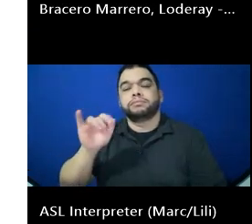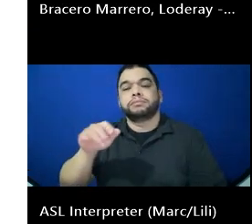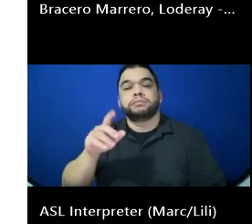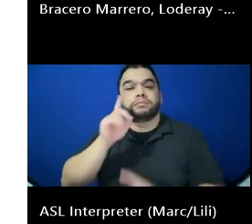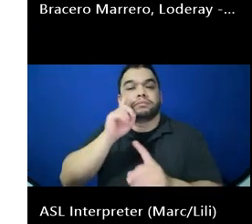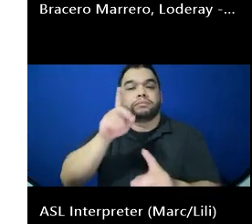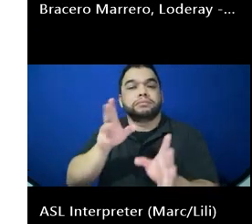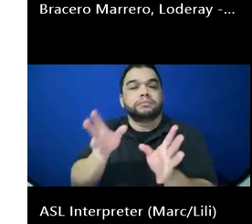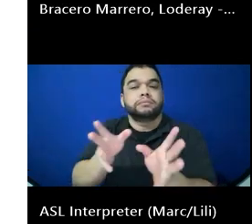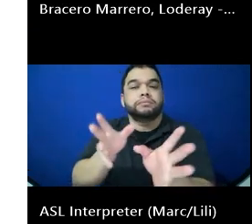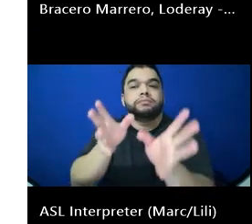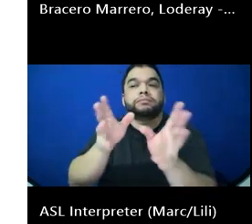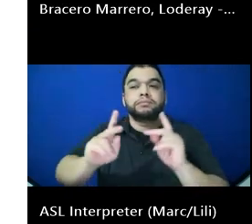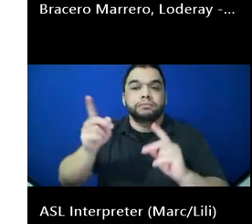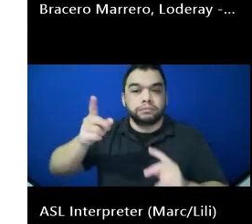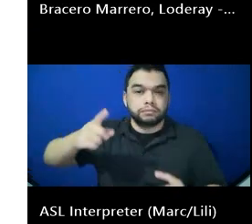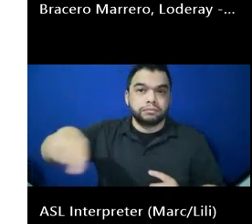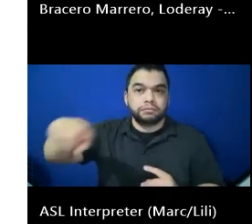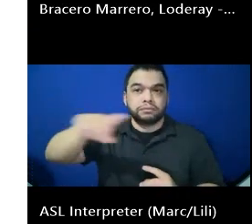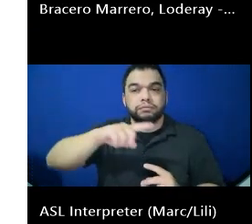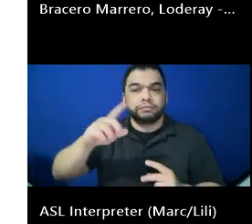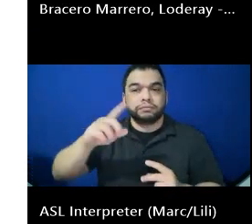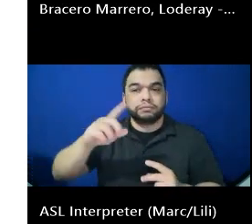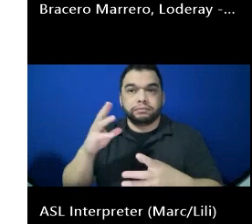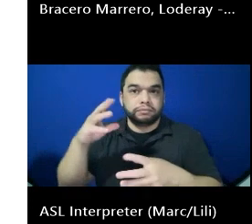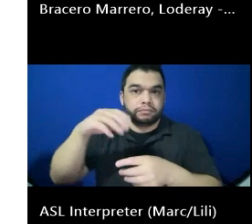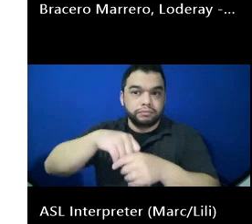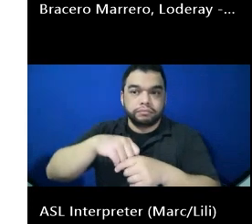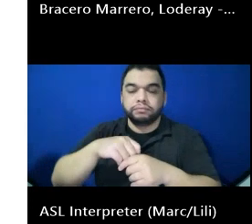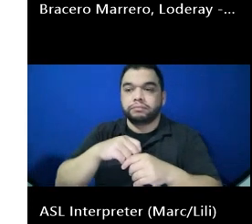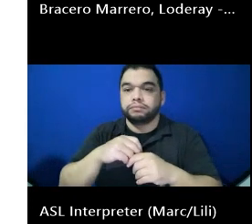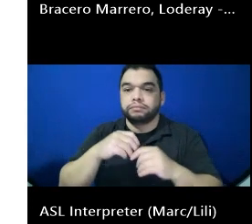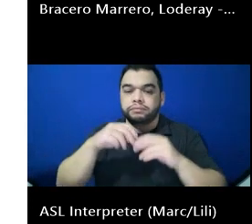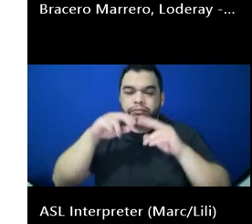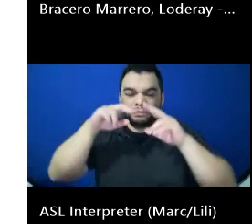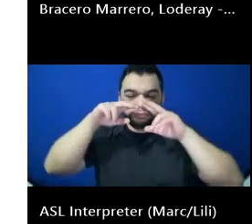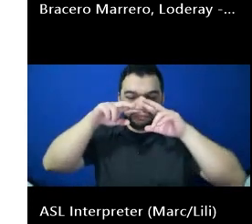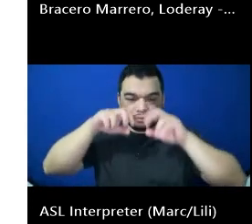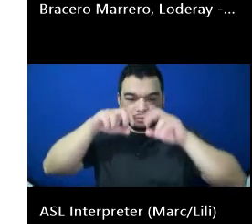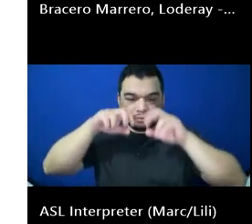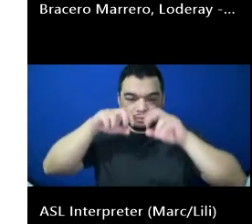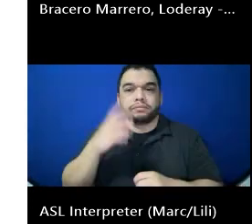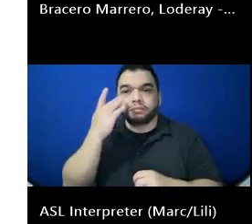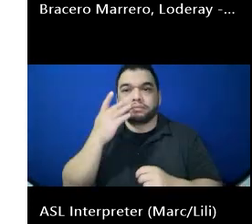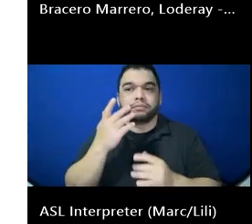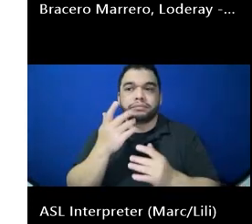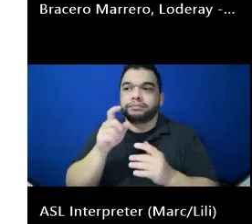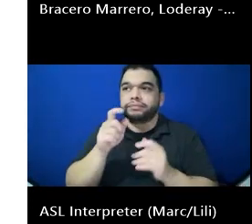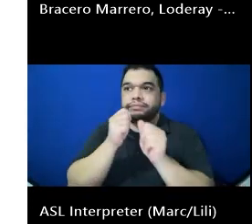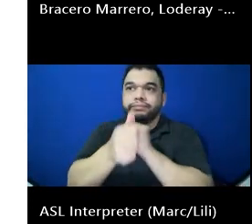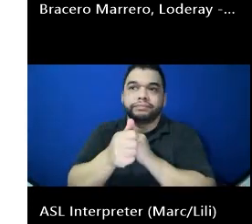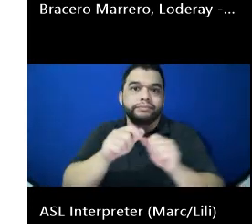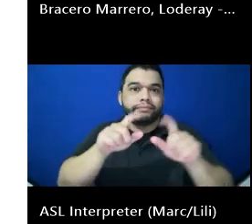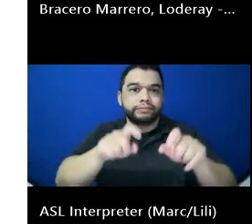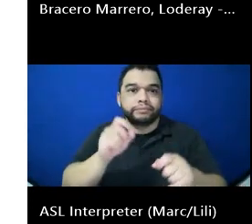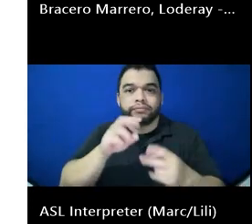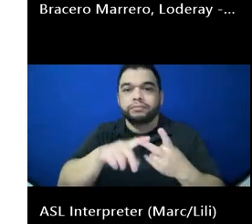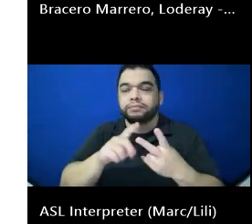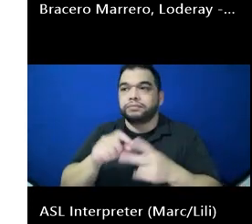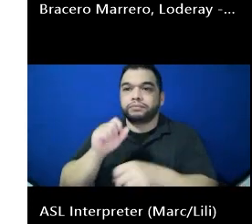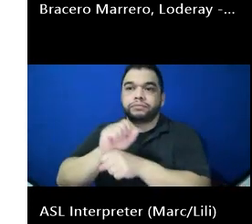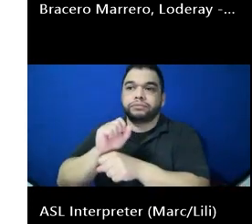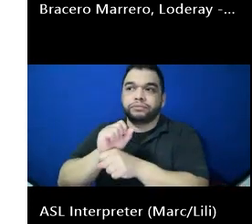un incentivo para que la gente realmente se adentren en el material, ya sea porque tienen que pasar la prueba